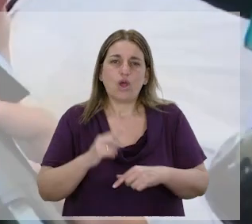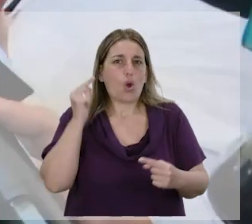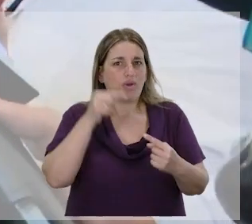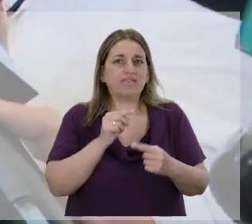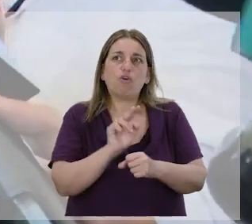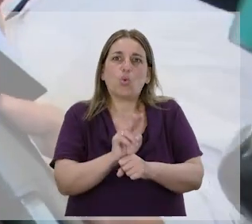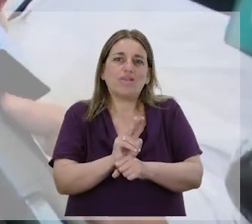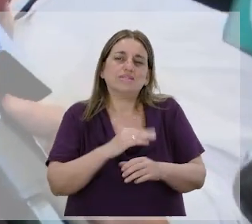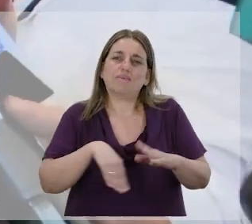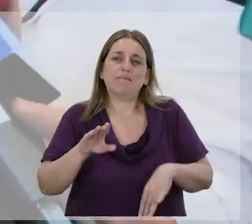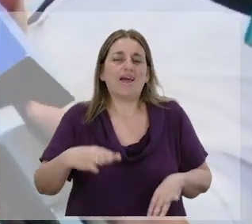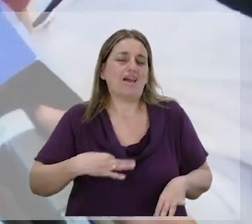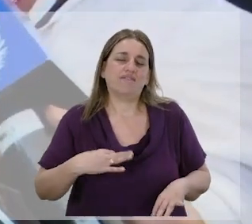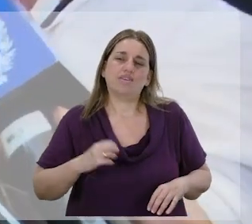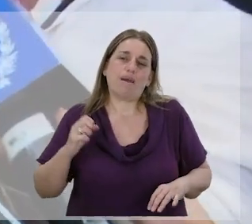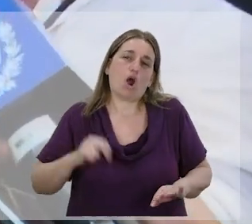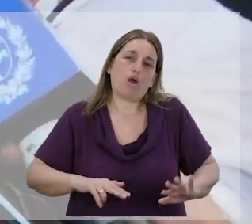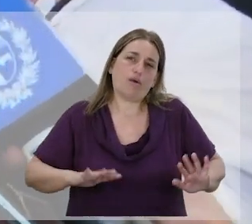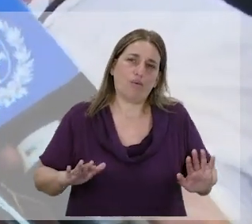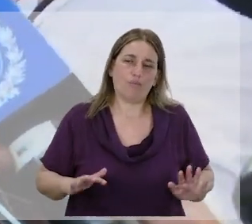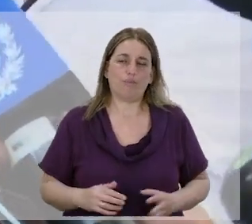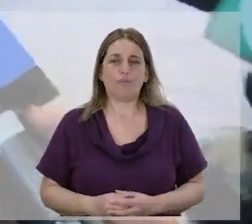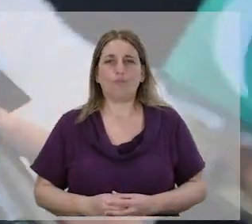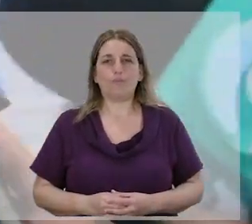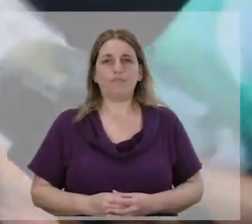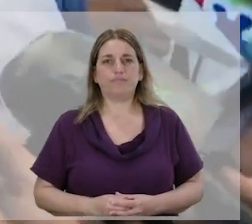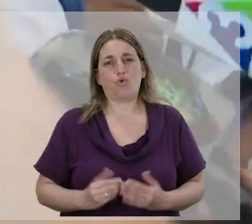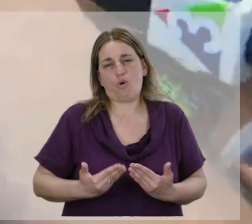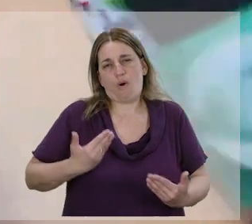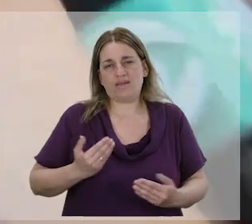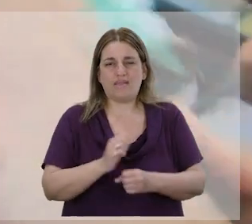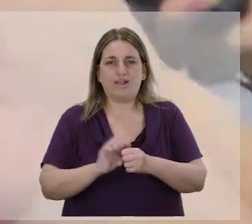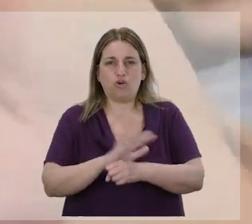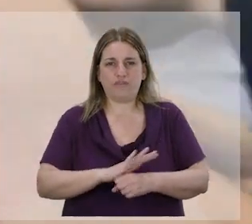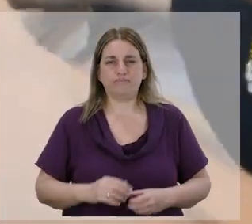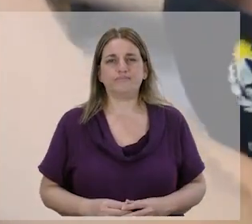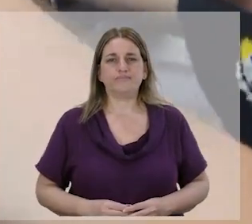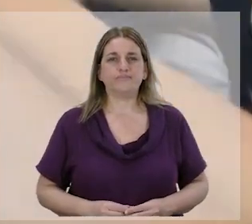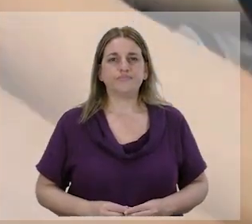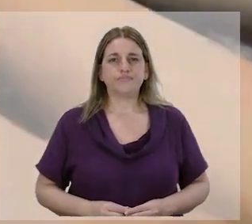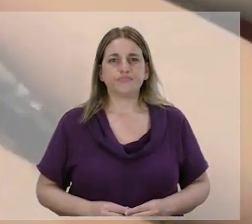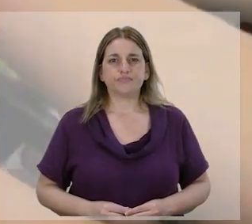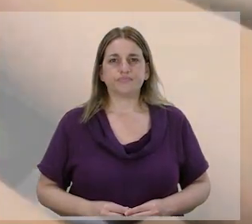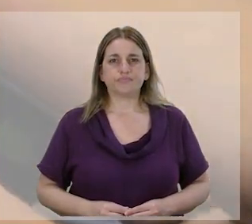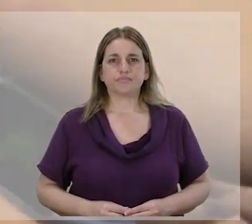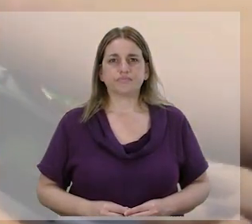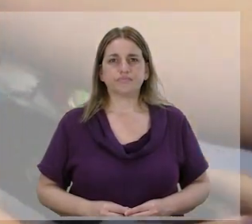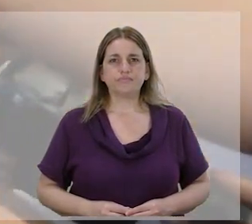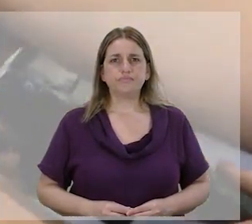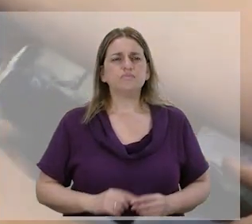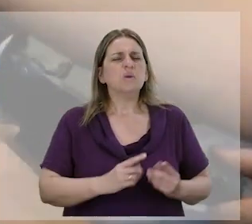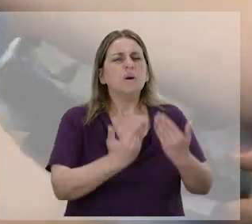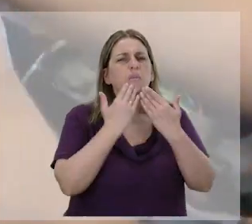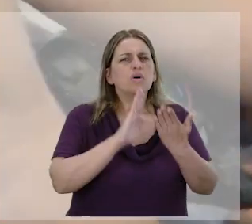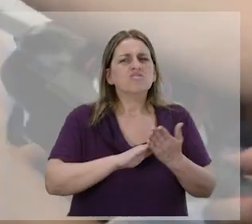atrás. La idea es cuidarse para que todos puedan hacer una vida lo más normal posible. Presidente, valor del dólar y cómo está el combustible. Si